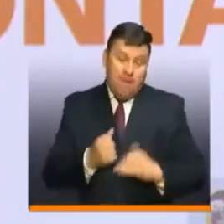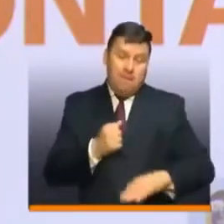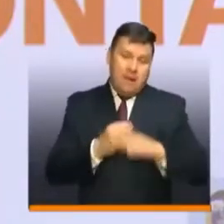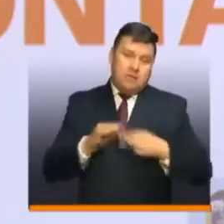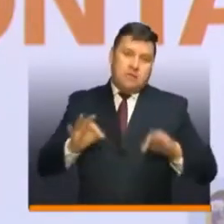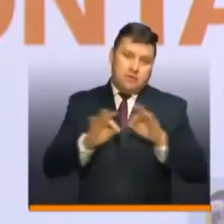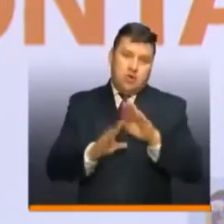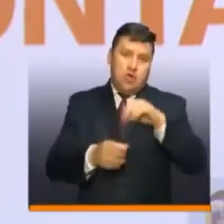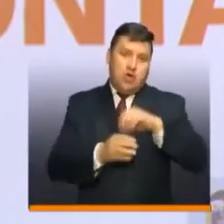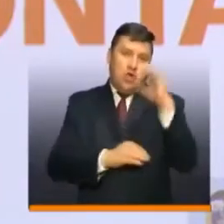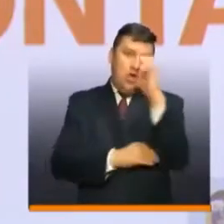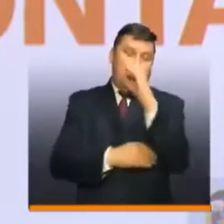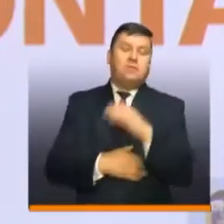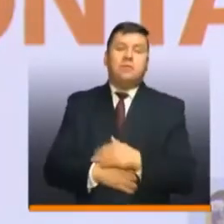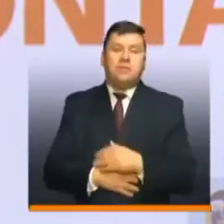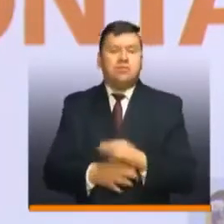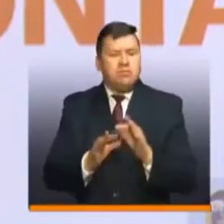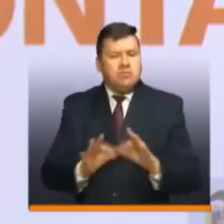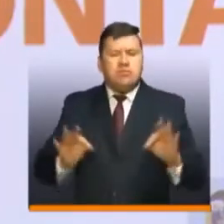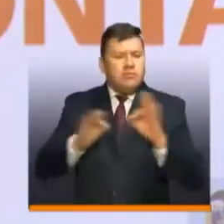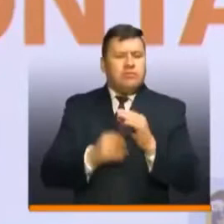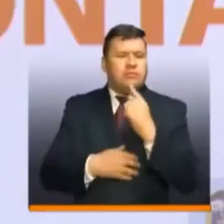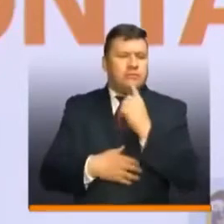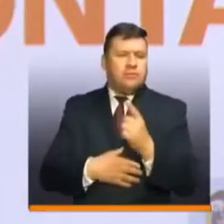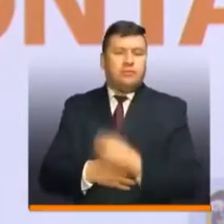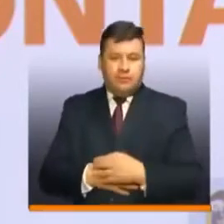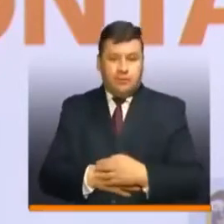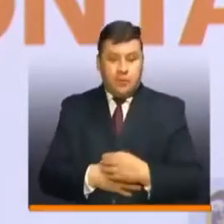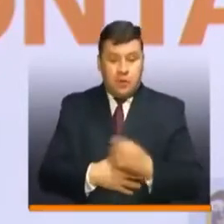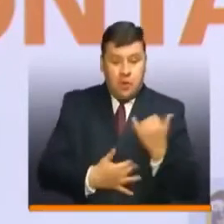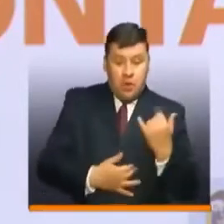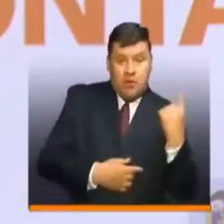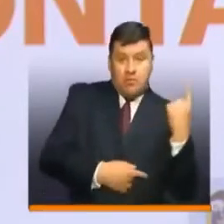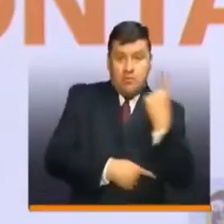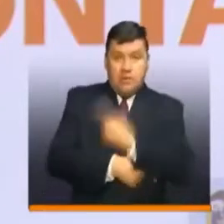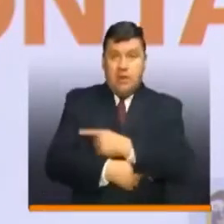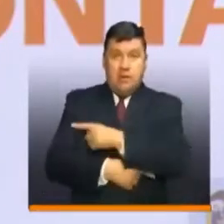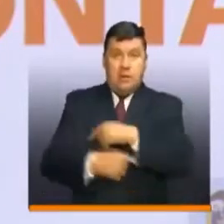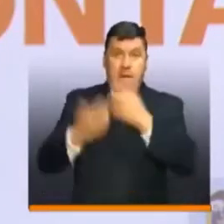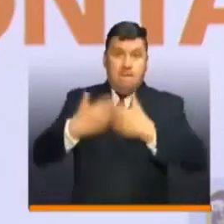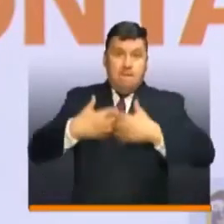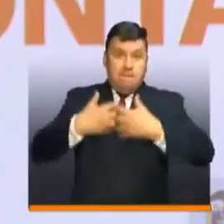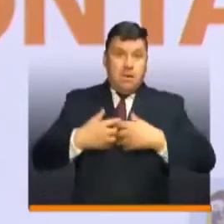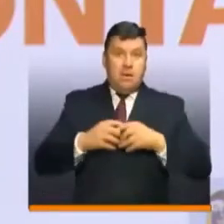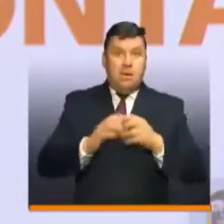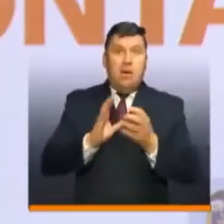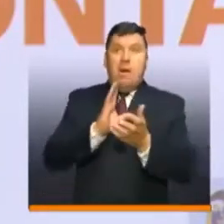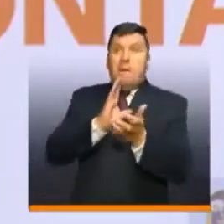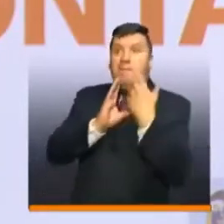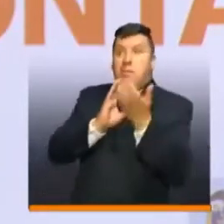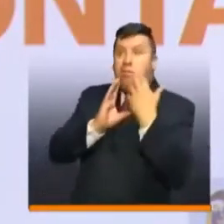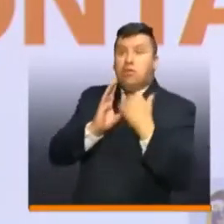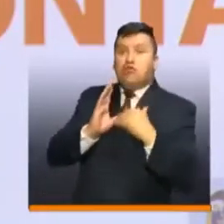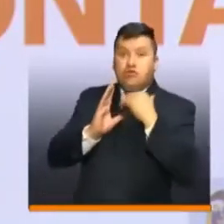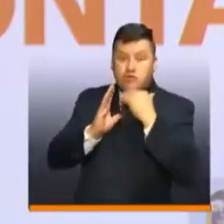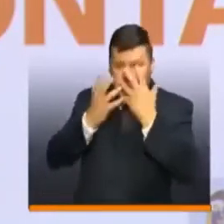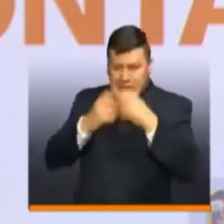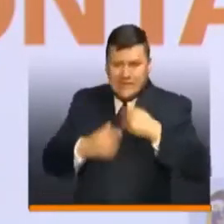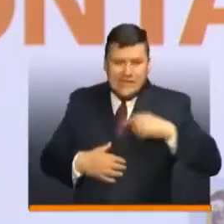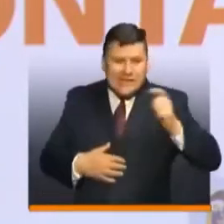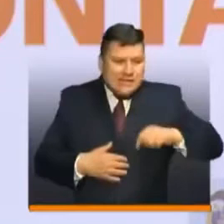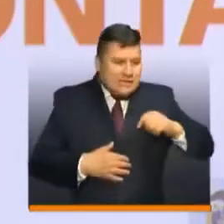para los colombianos importante decir desde el día de hoy esas empresas en la medida en que proveen y producen bienes que